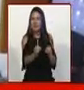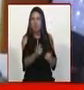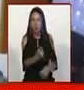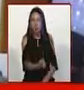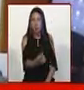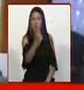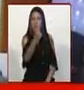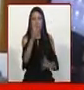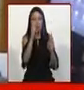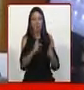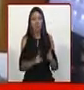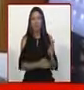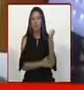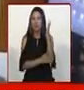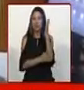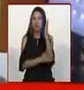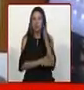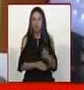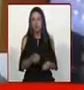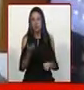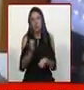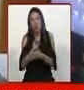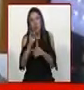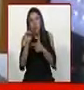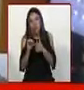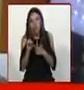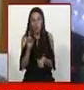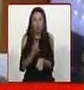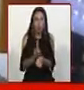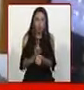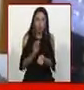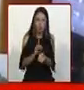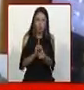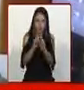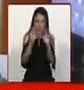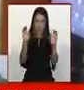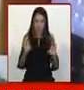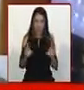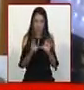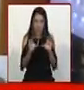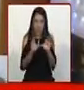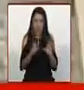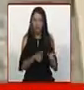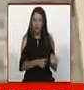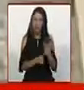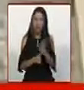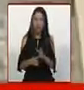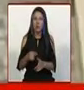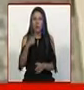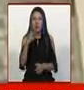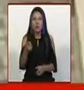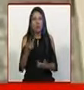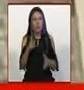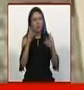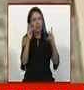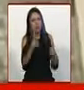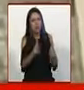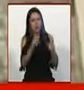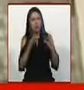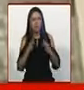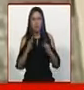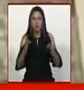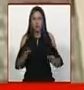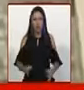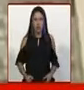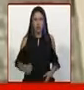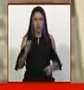una sola declaración, un solo certificado médico que acredite que se hayan producido daños físicos a las